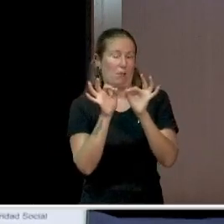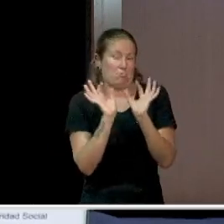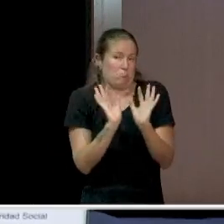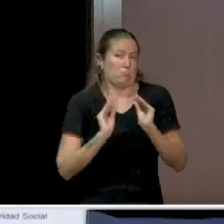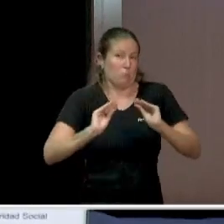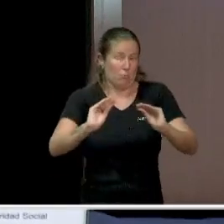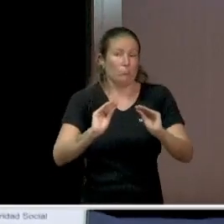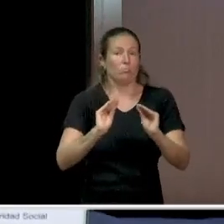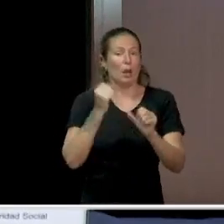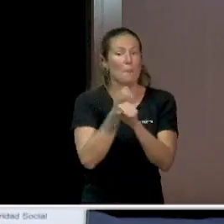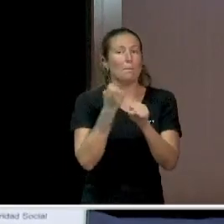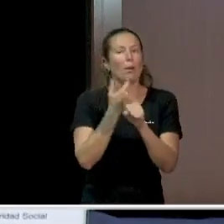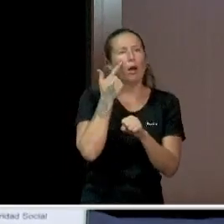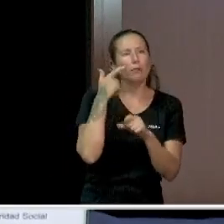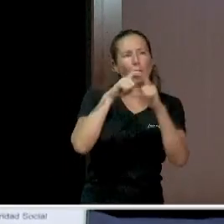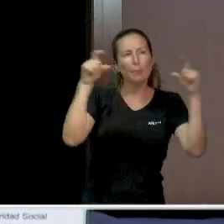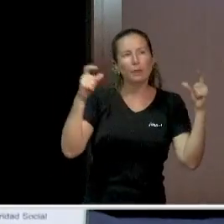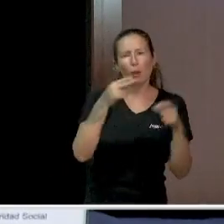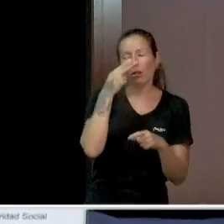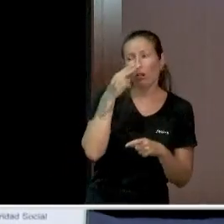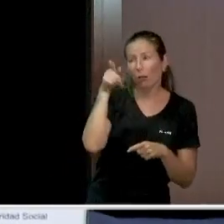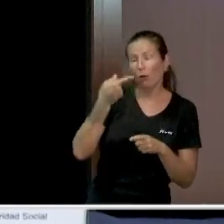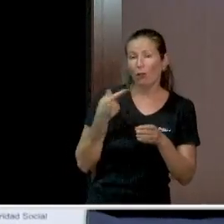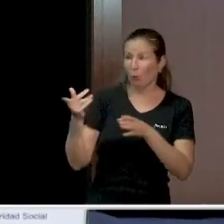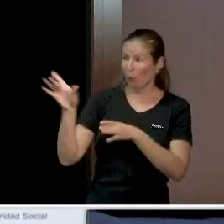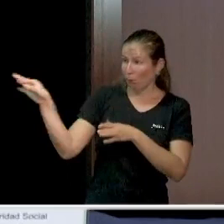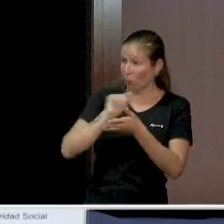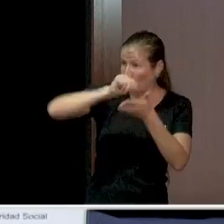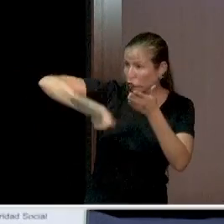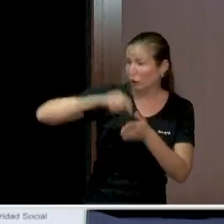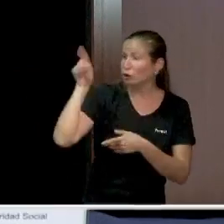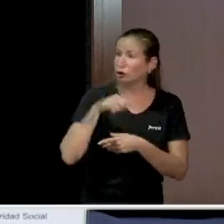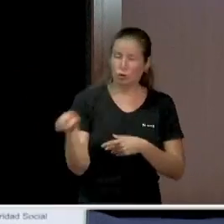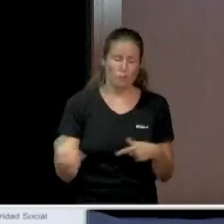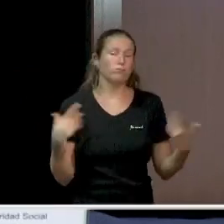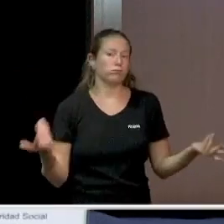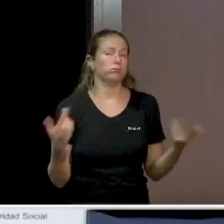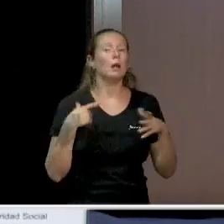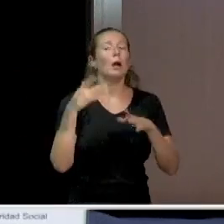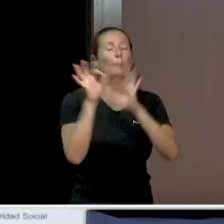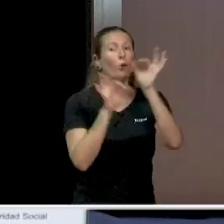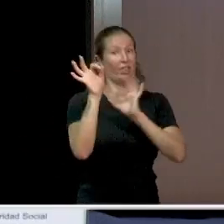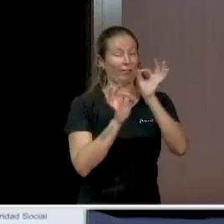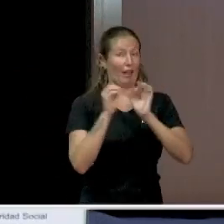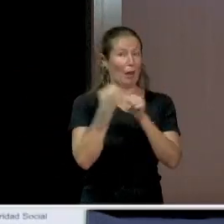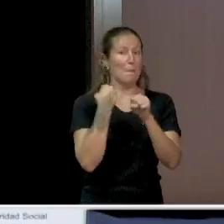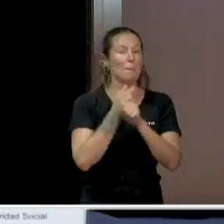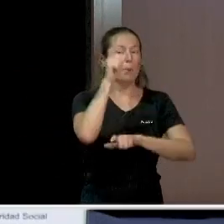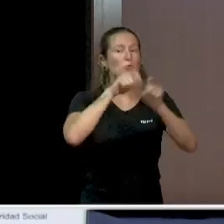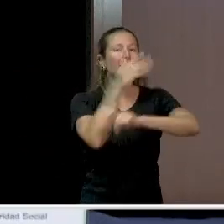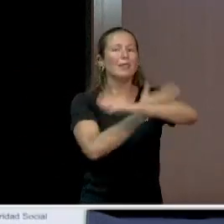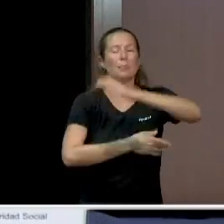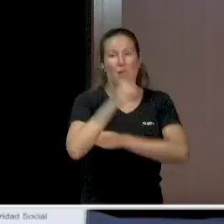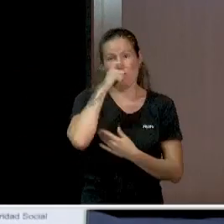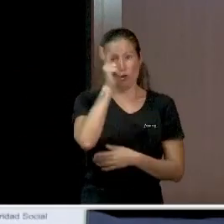un interés en contratar personas con discapacidad o no. La tasa de empleo en 2019 de las personas con